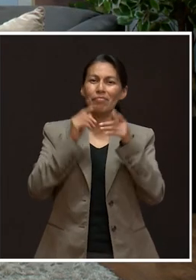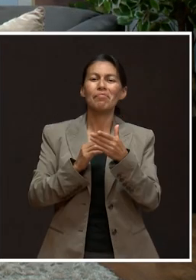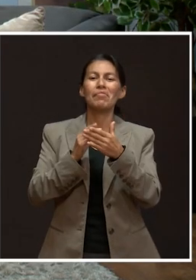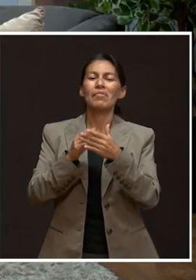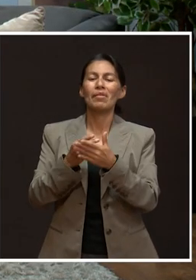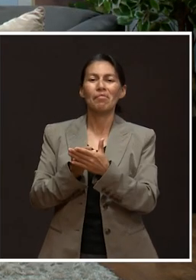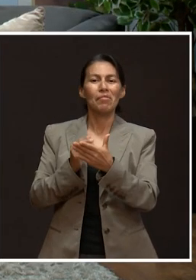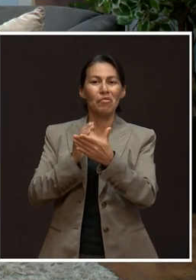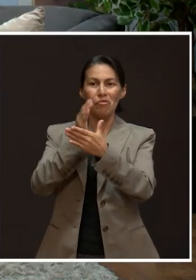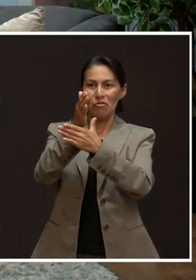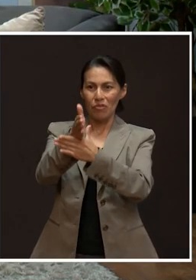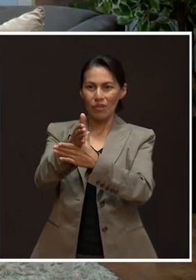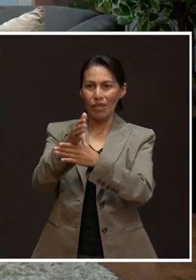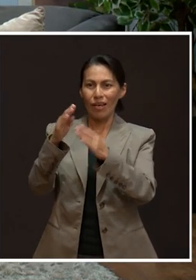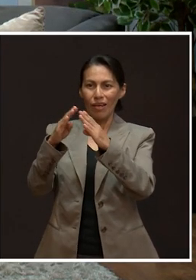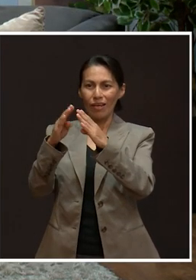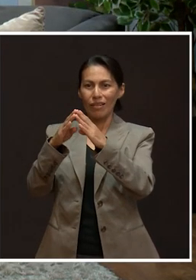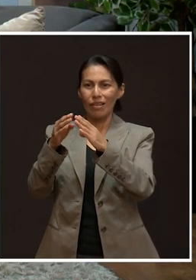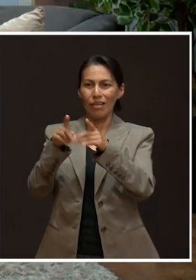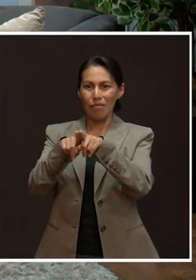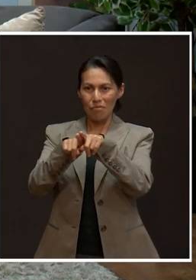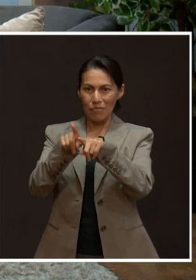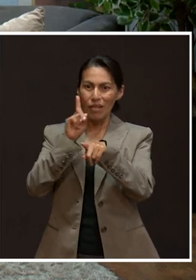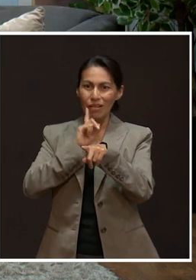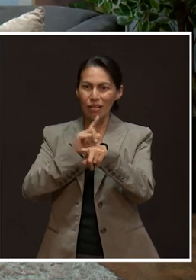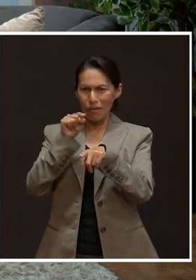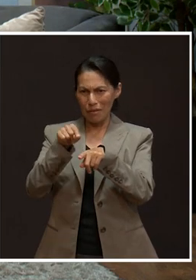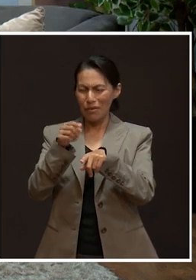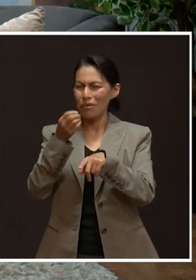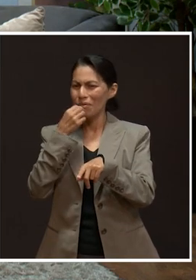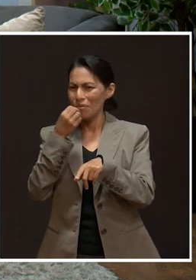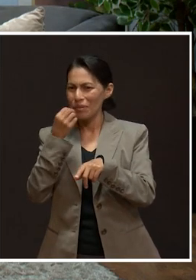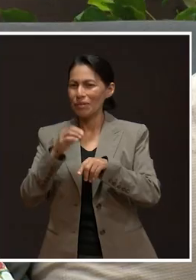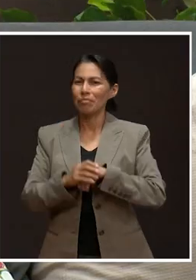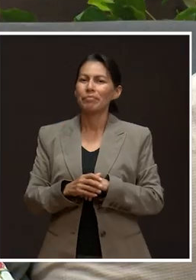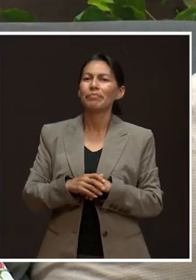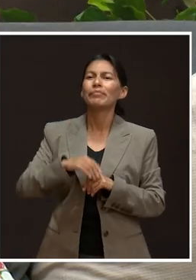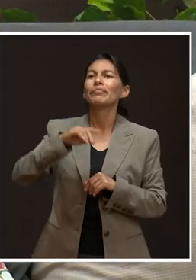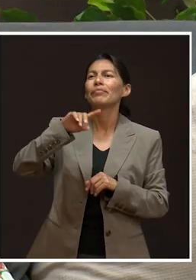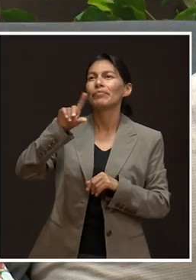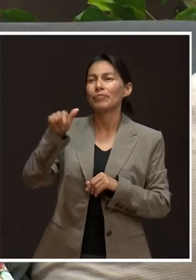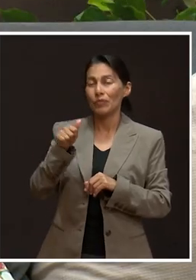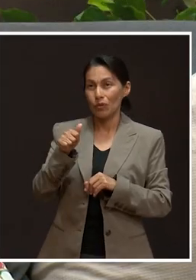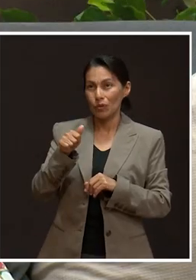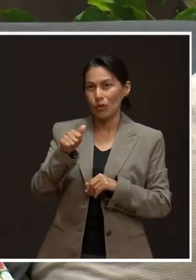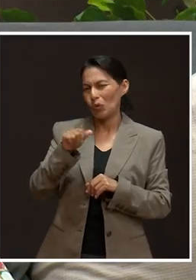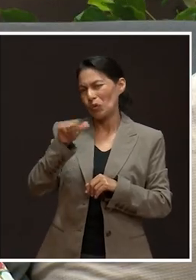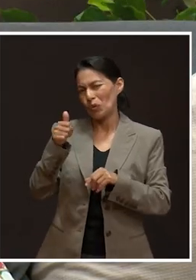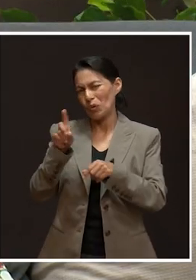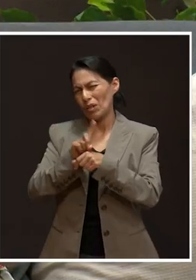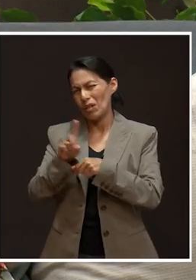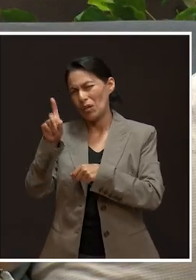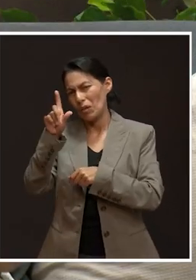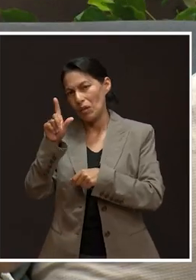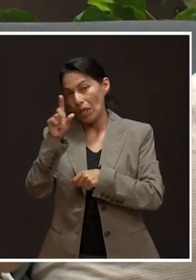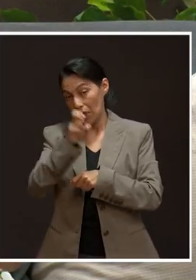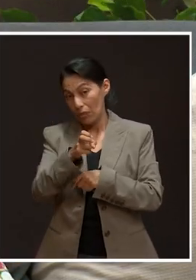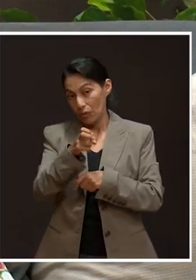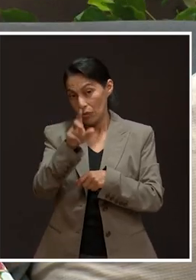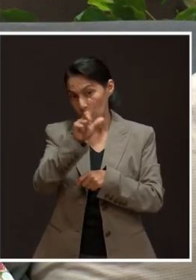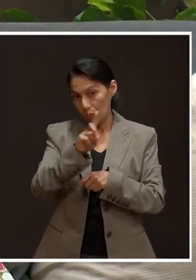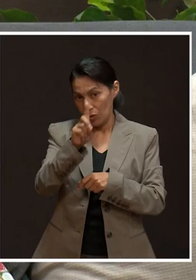para comer, ese fue un domingo, y al caso es que pasó el lunes, pasó el lunes, aún seguía yo